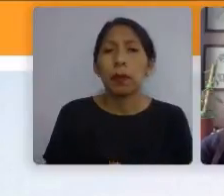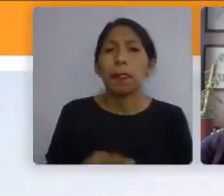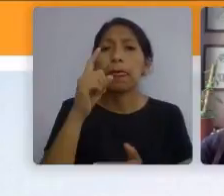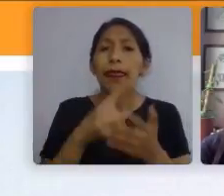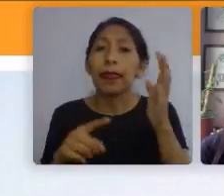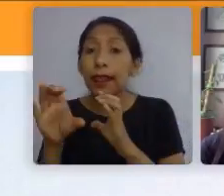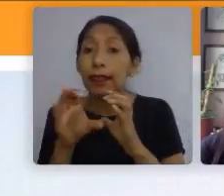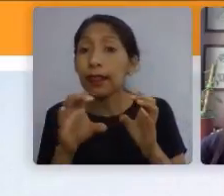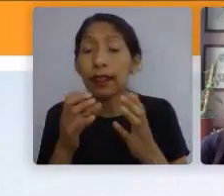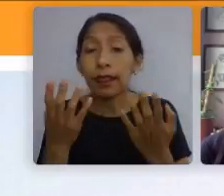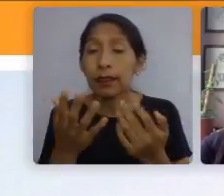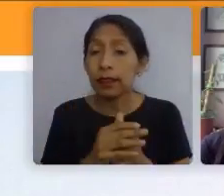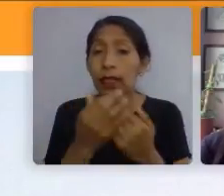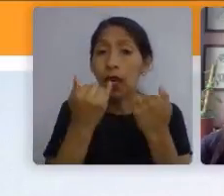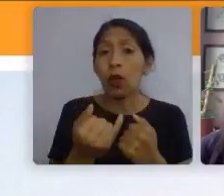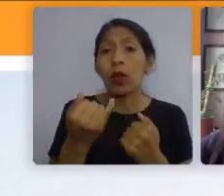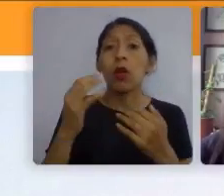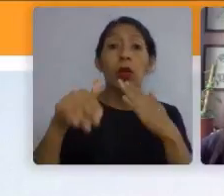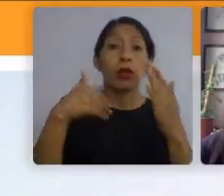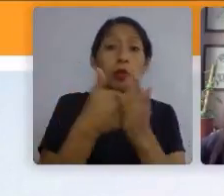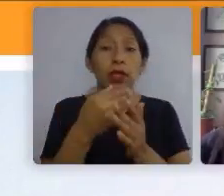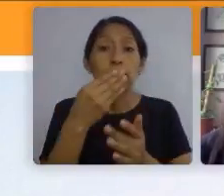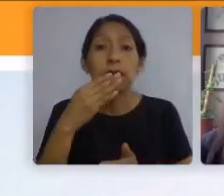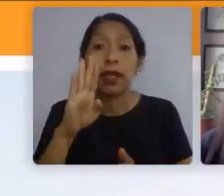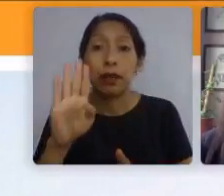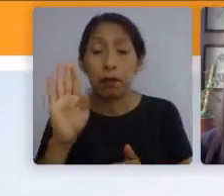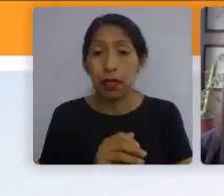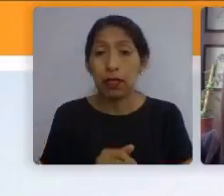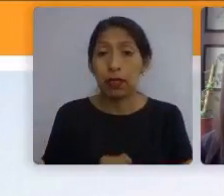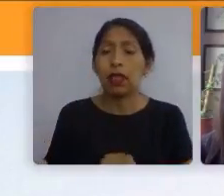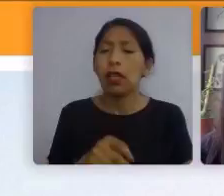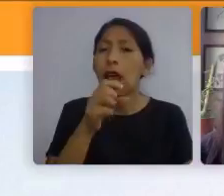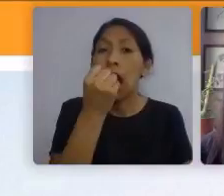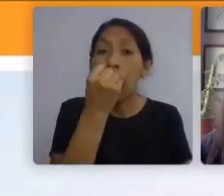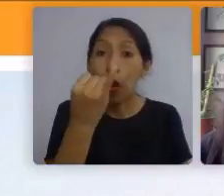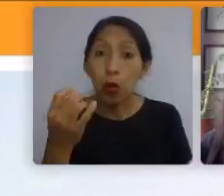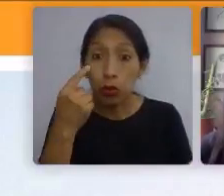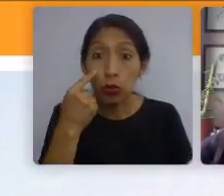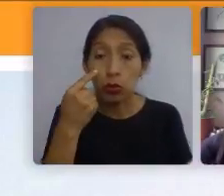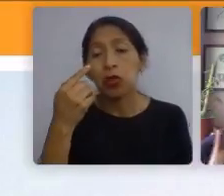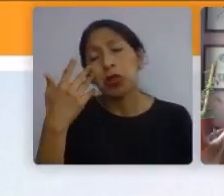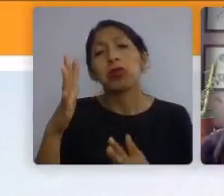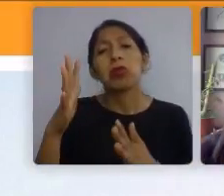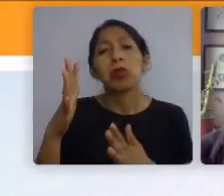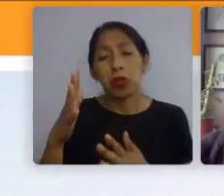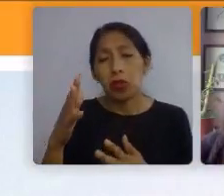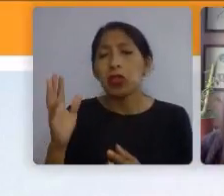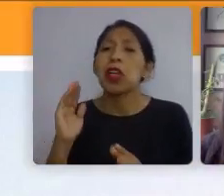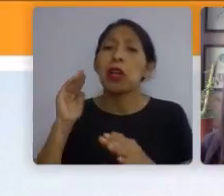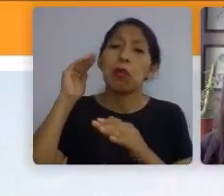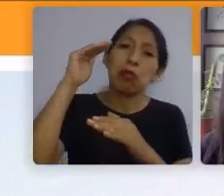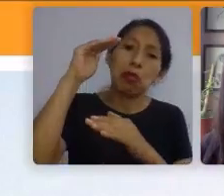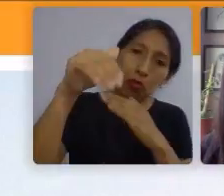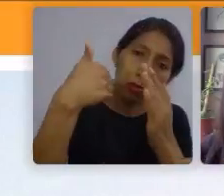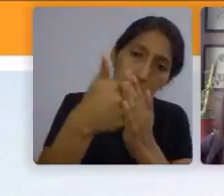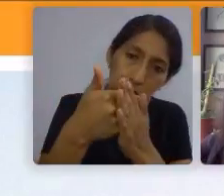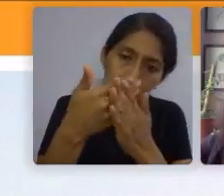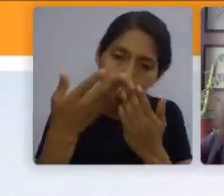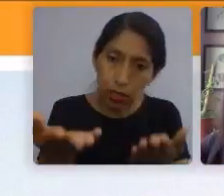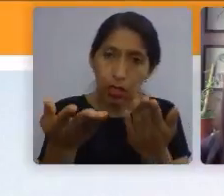Justamente la semana pasada, algunos conocidos viajaron a Alemania. El retorno a Alemania, de